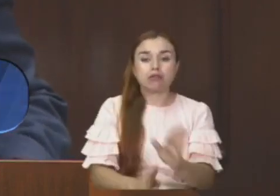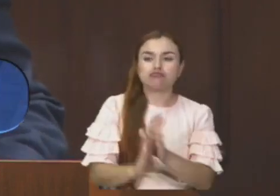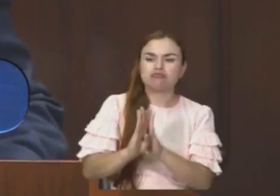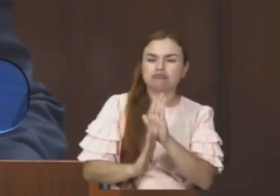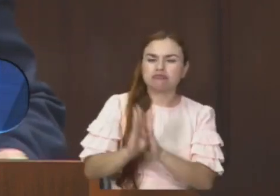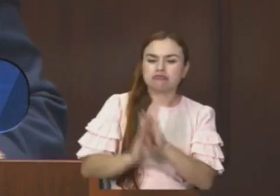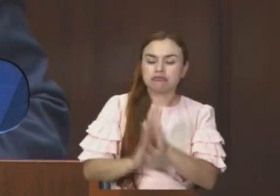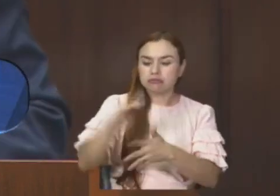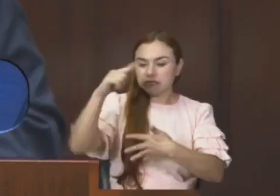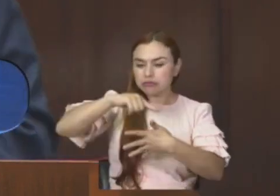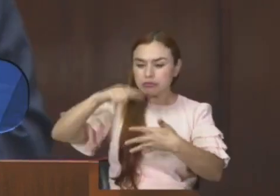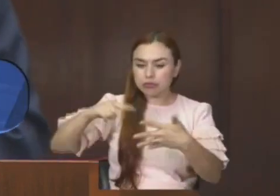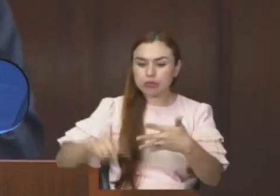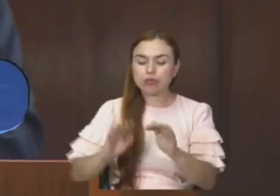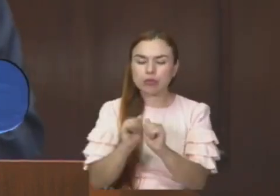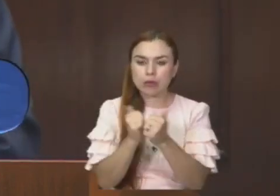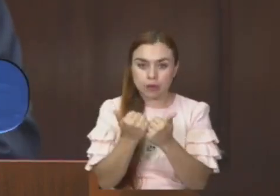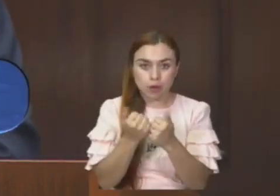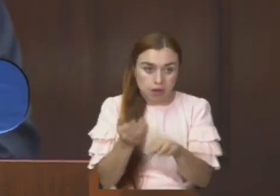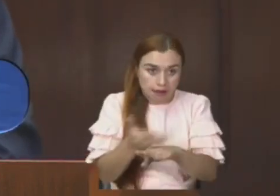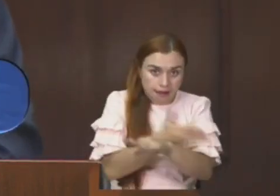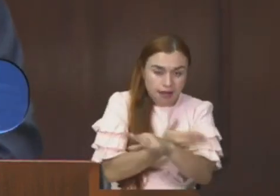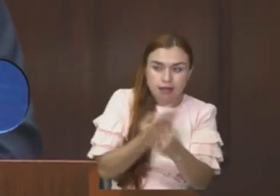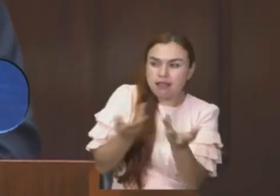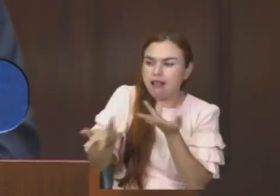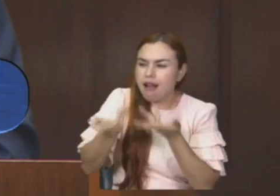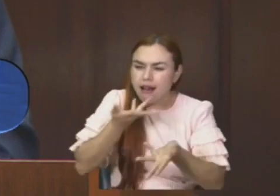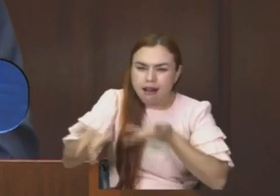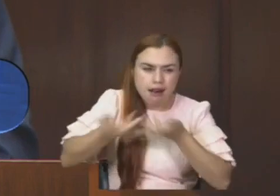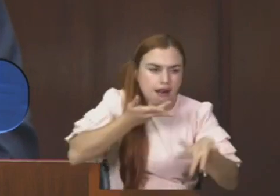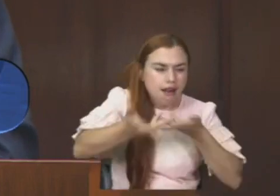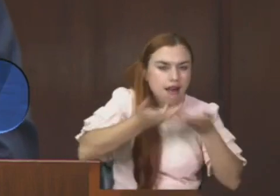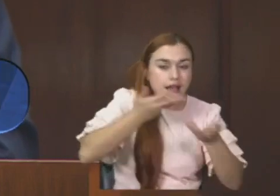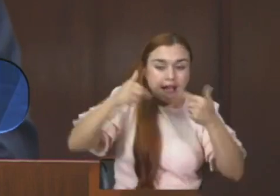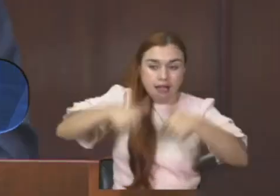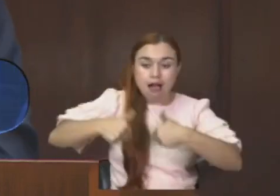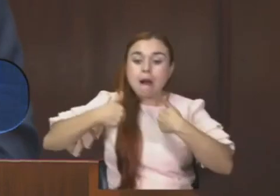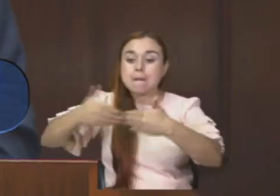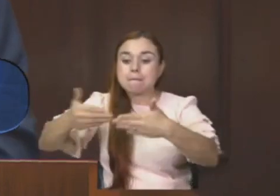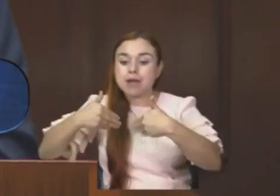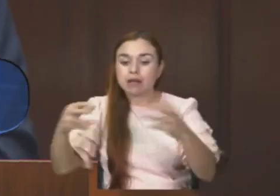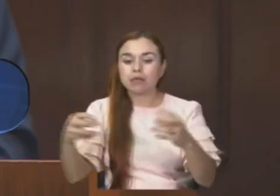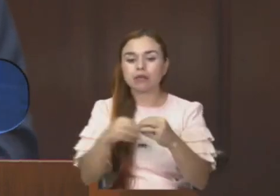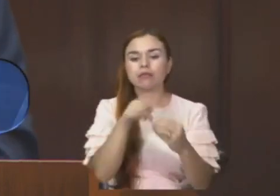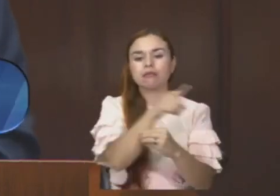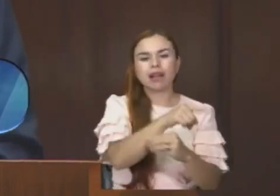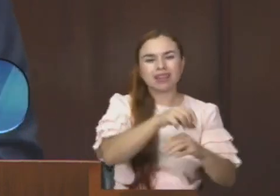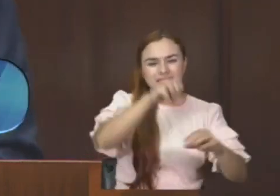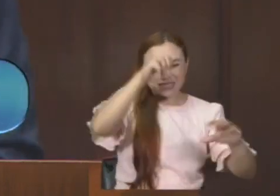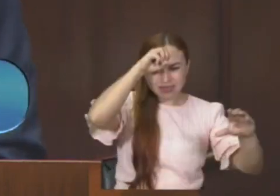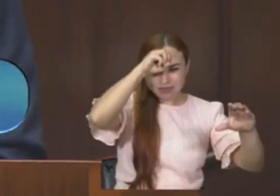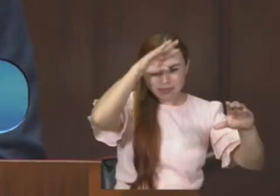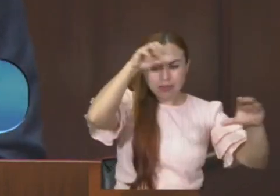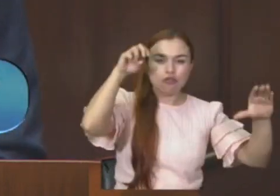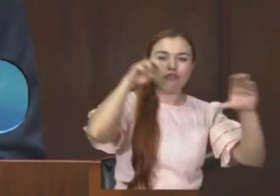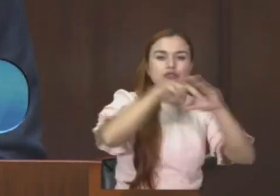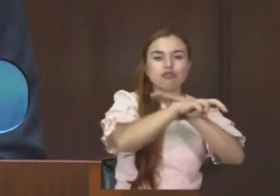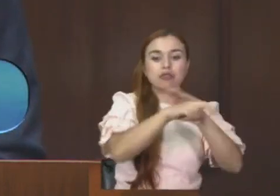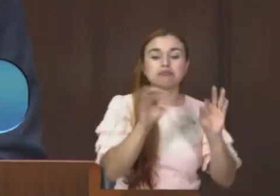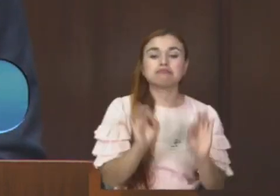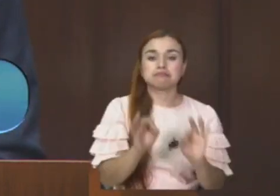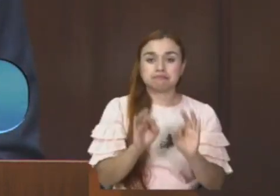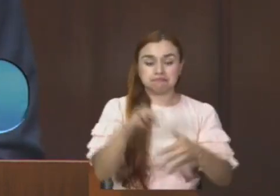estado actual de las conversaciones entre la República de Panamá y Minera Panamá. Esto, dado